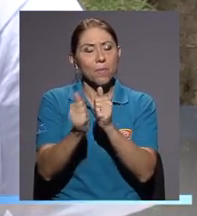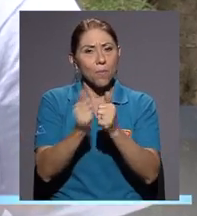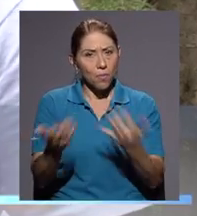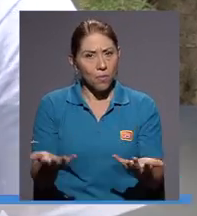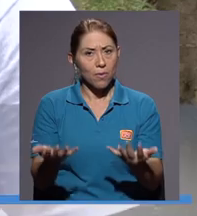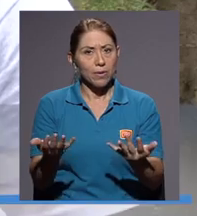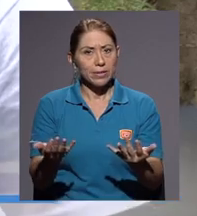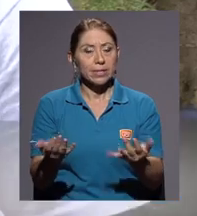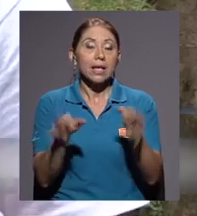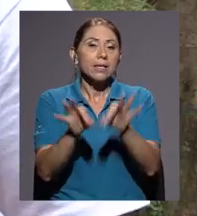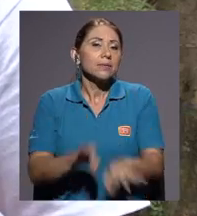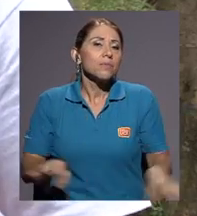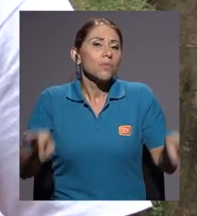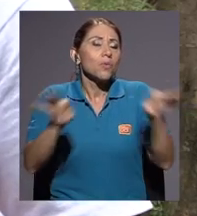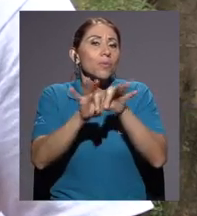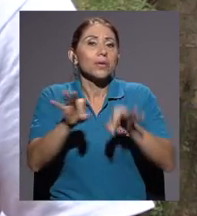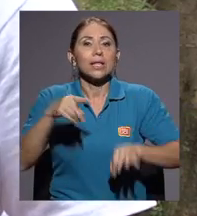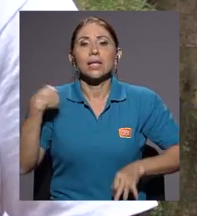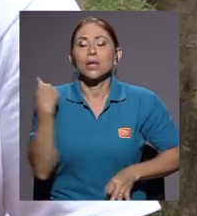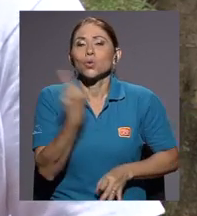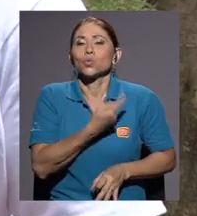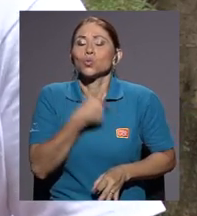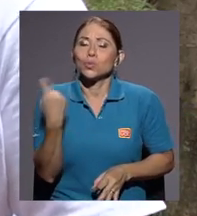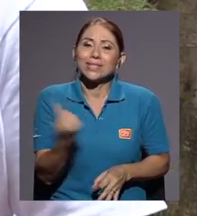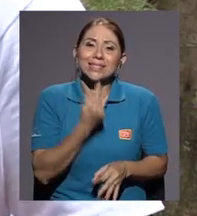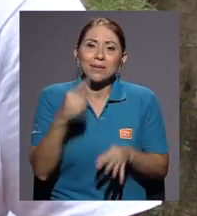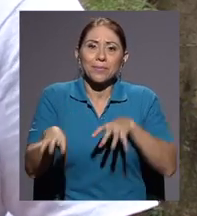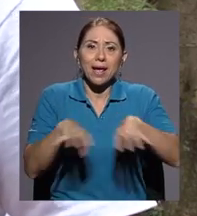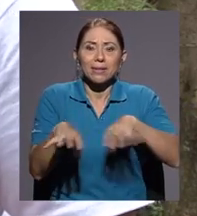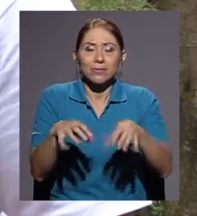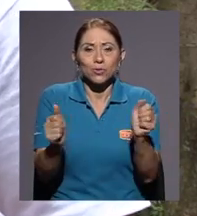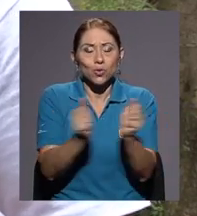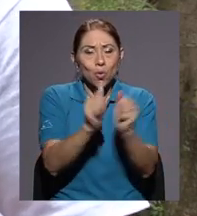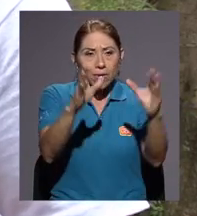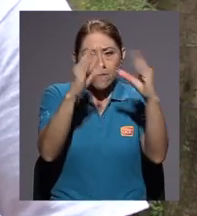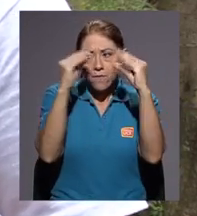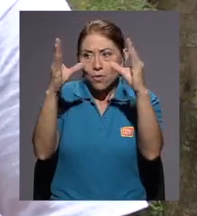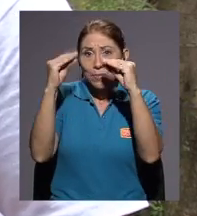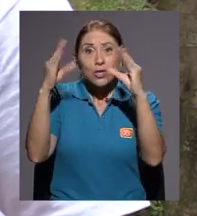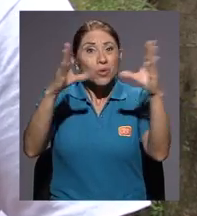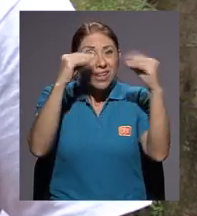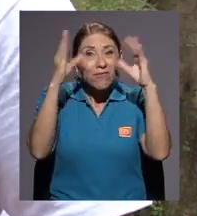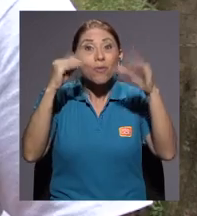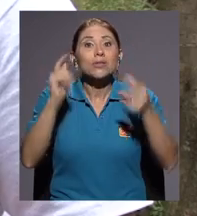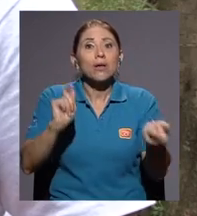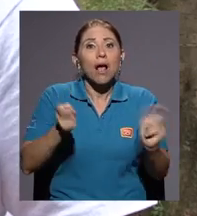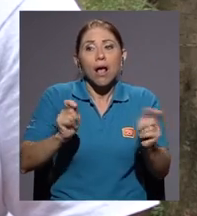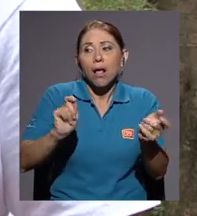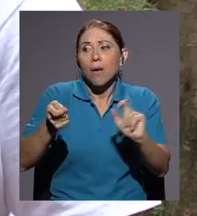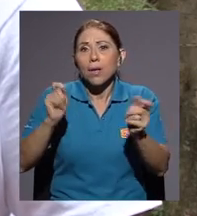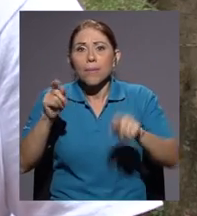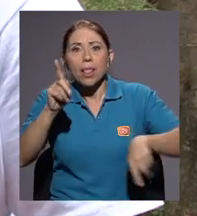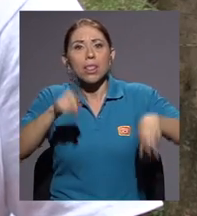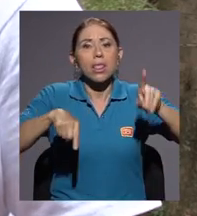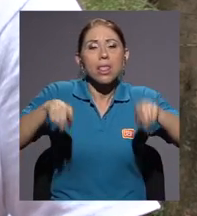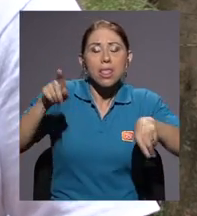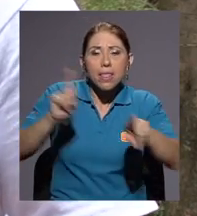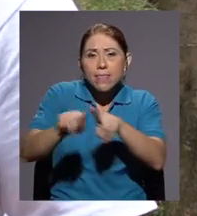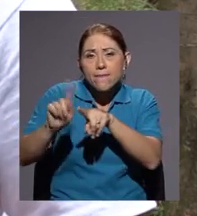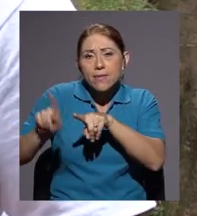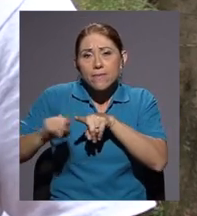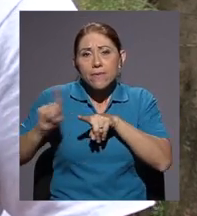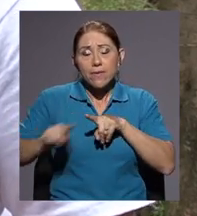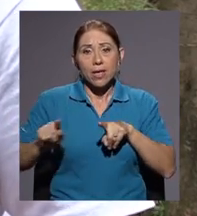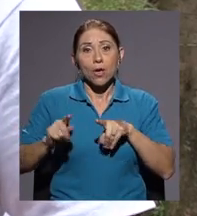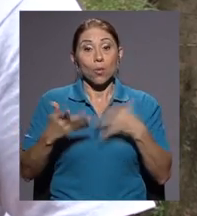siempre mantenernos siempre activos con la información, ya que esta fluctúa muy fácilmente y yo creo que cuando uno sale de